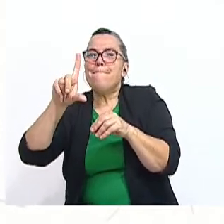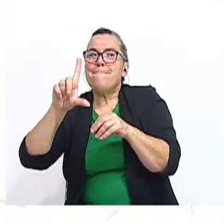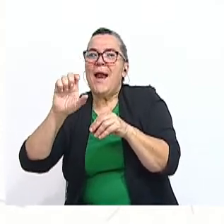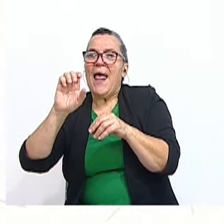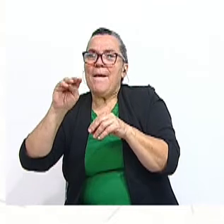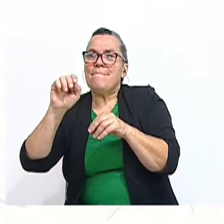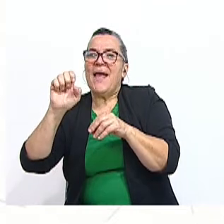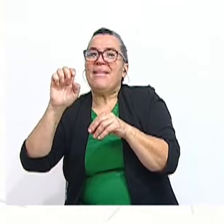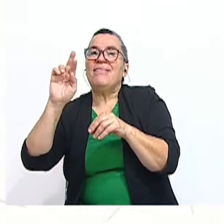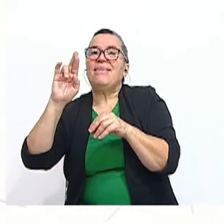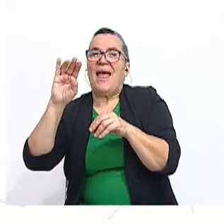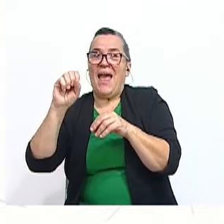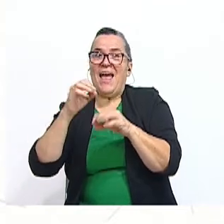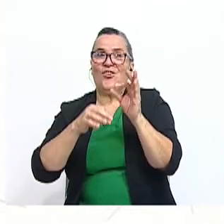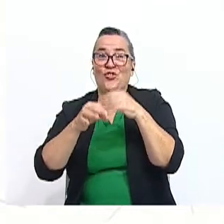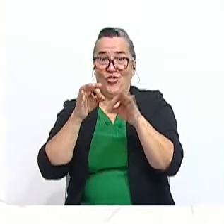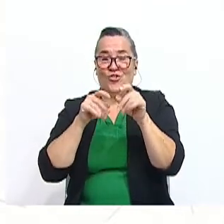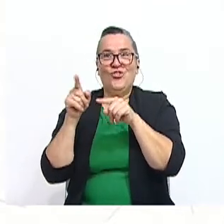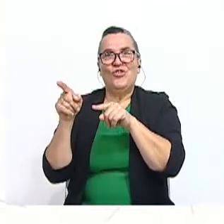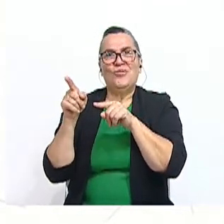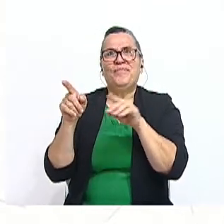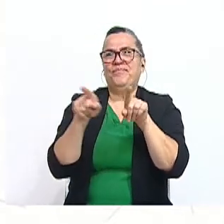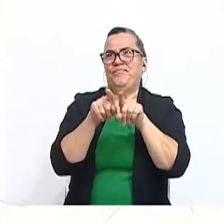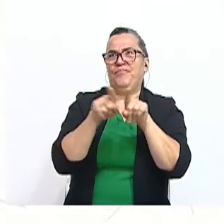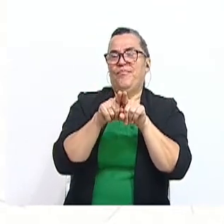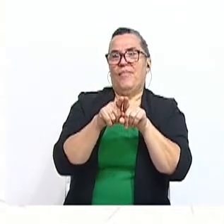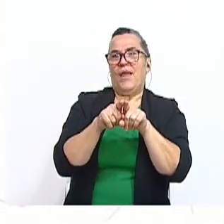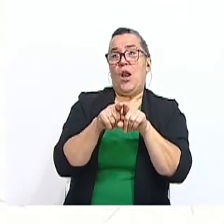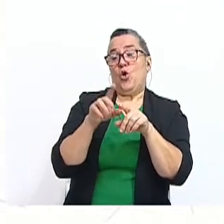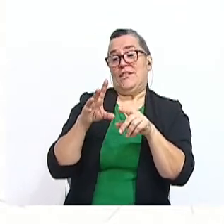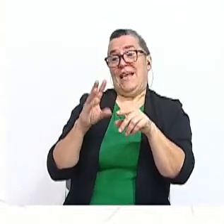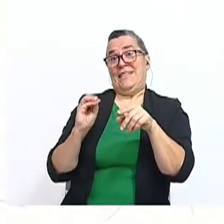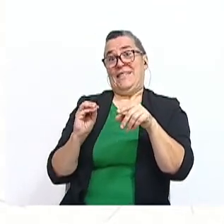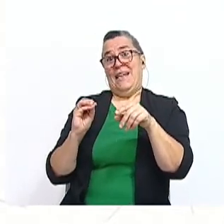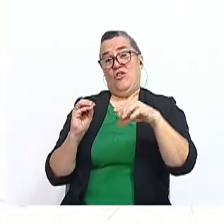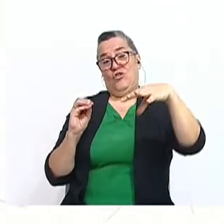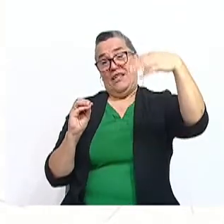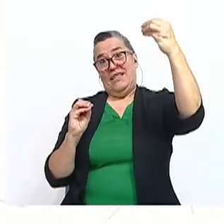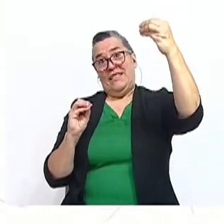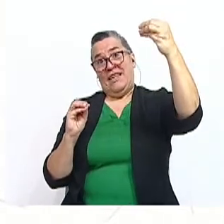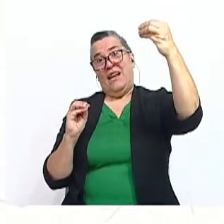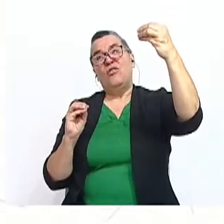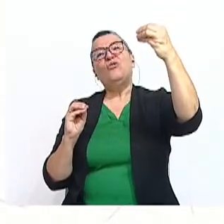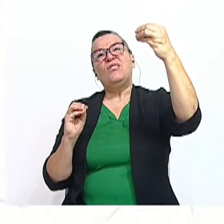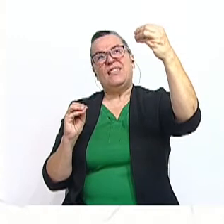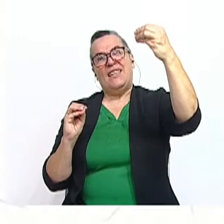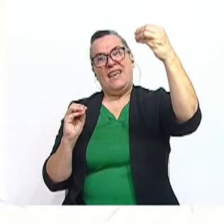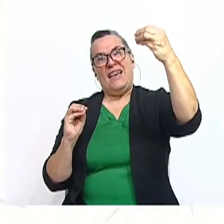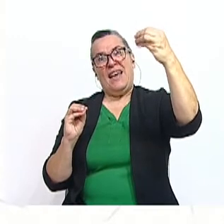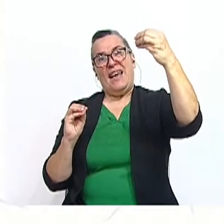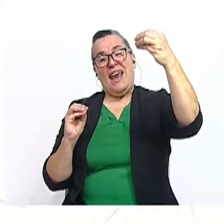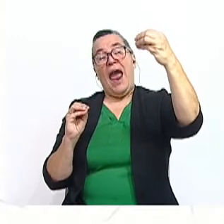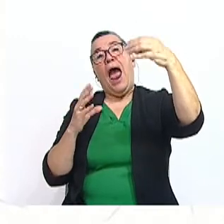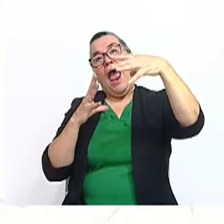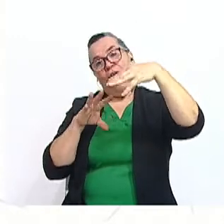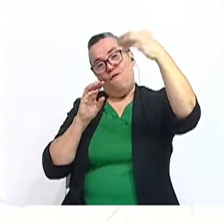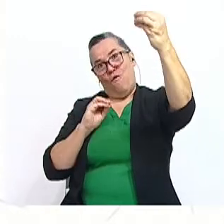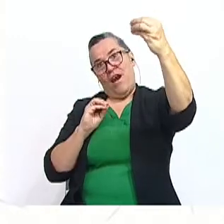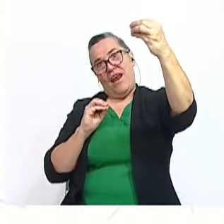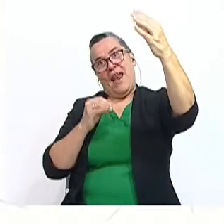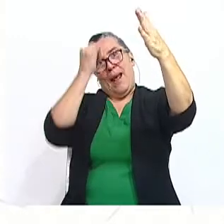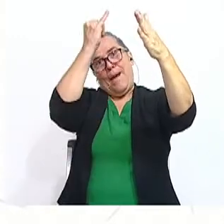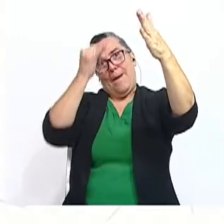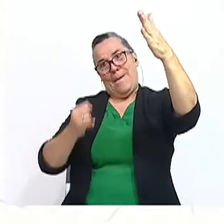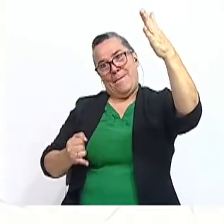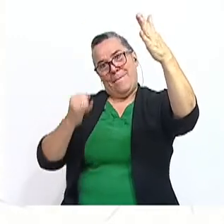vieron? Ok. Y también los conjugados externos son los ángulos que están en la parte de afuera de